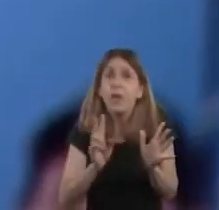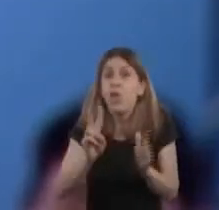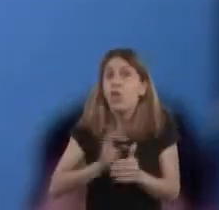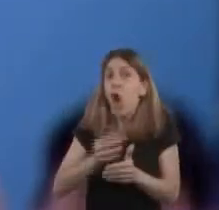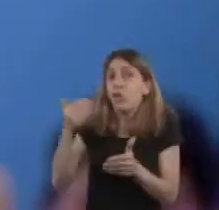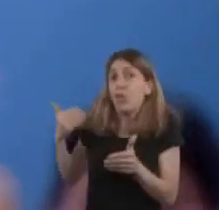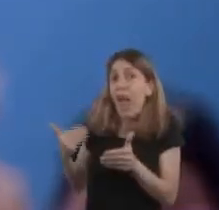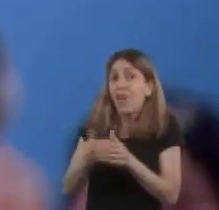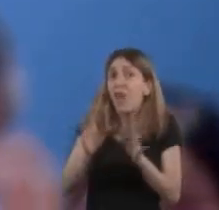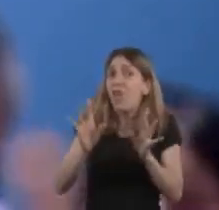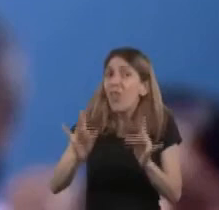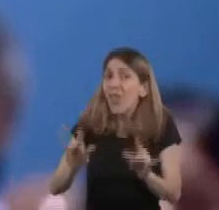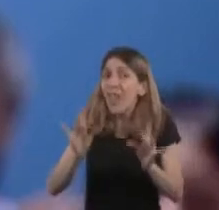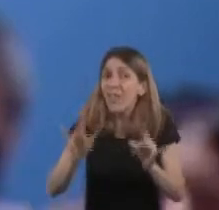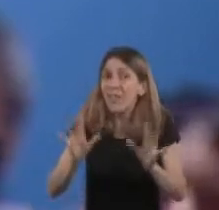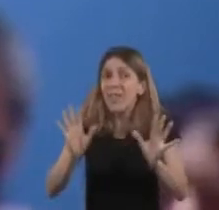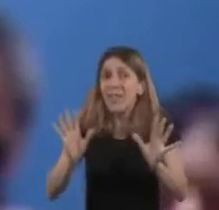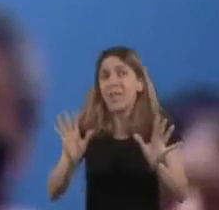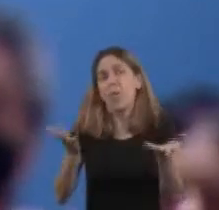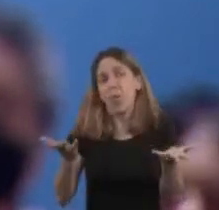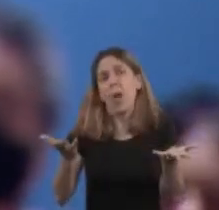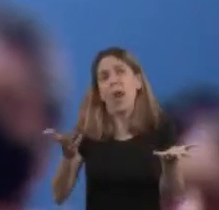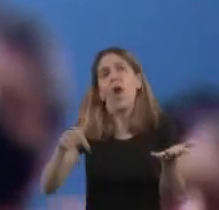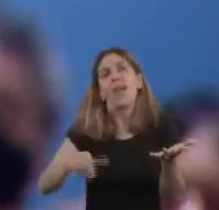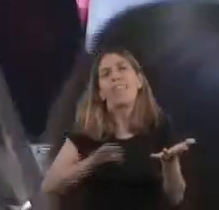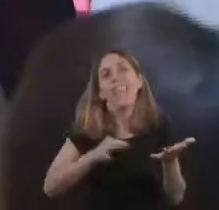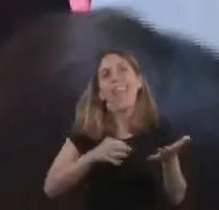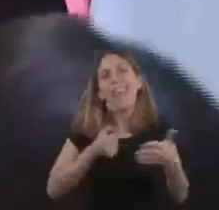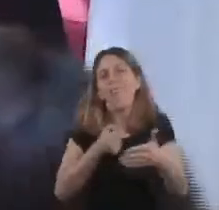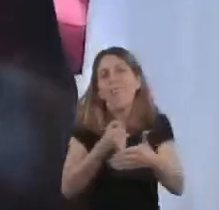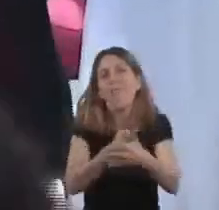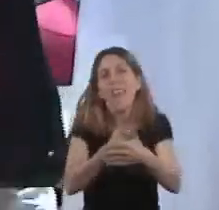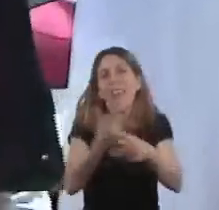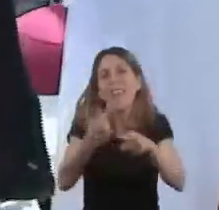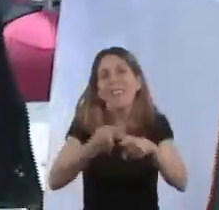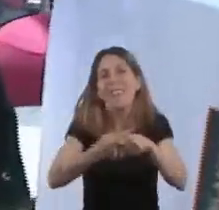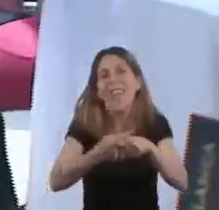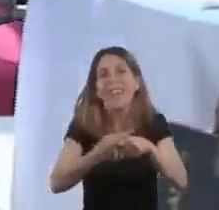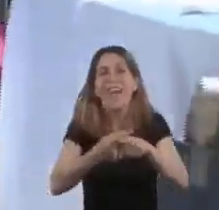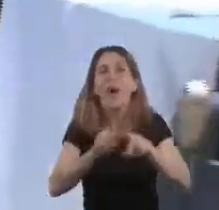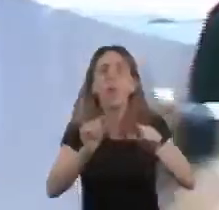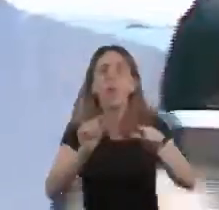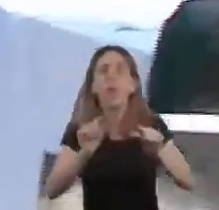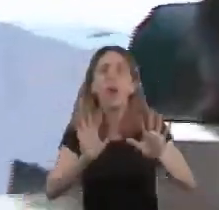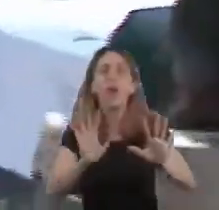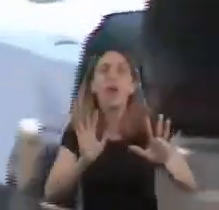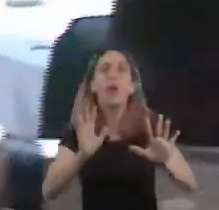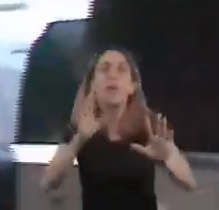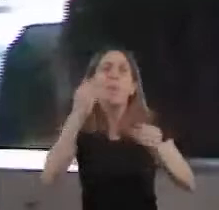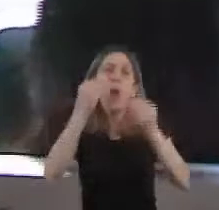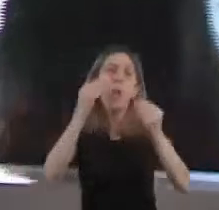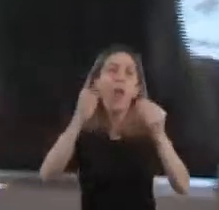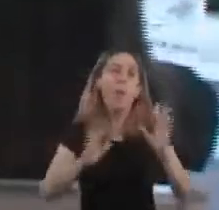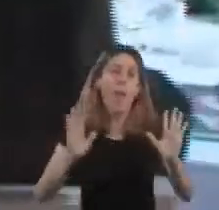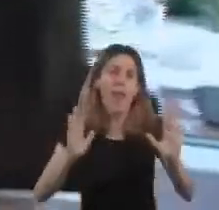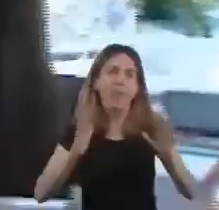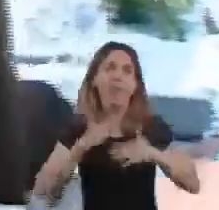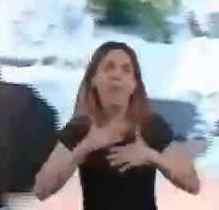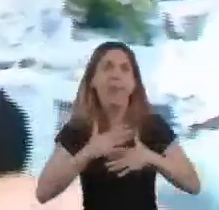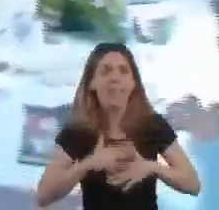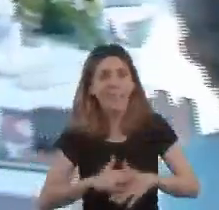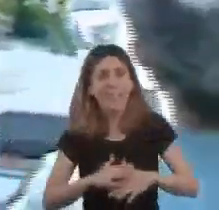muy difíciles, bueno, terminemos este año un poquito más aliviados. Esto